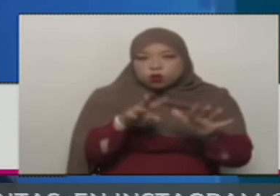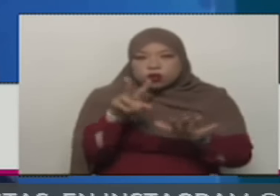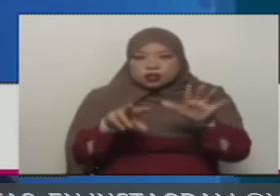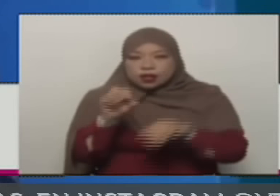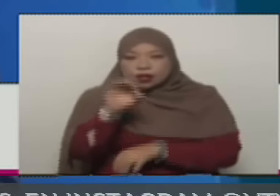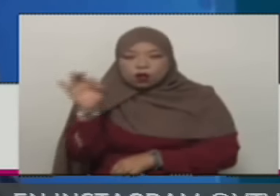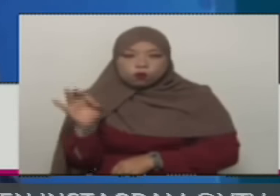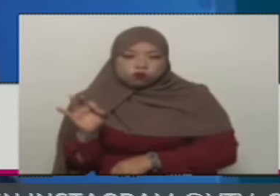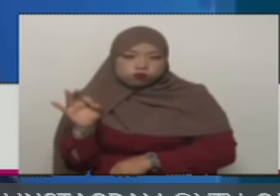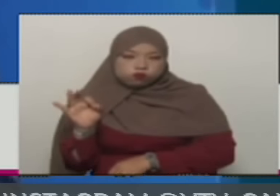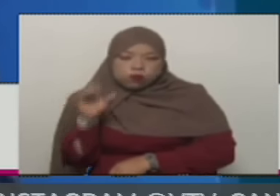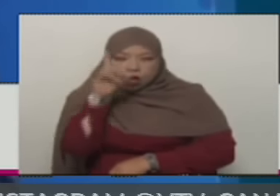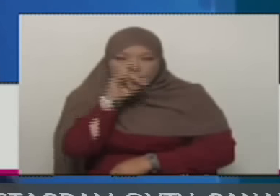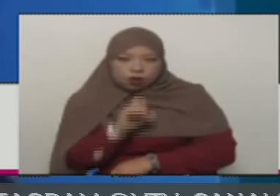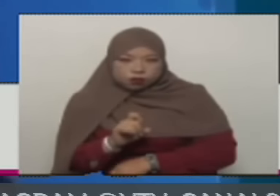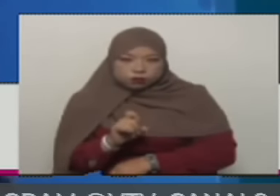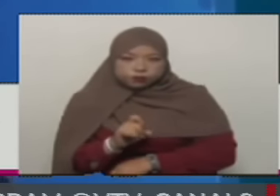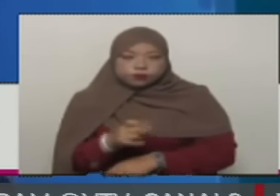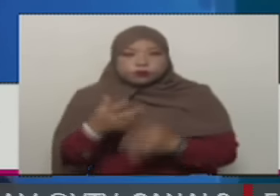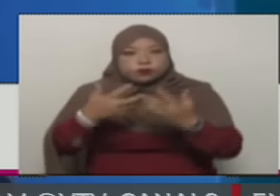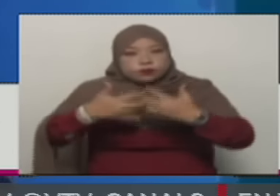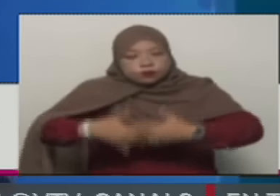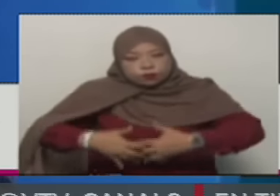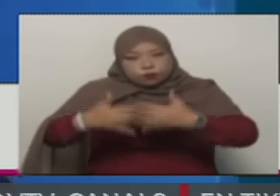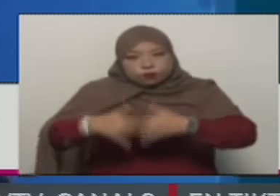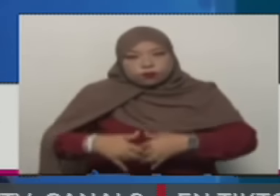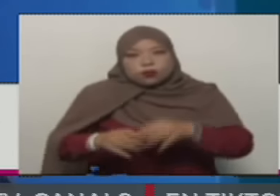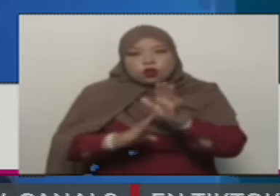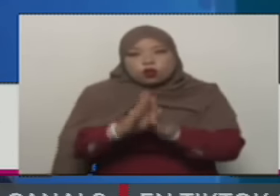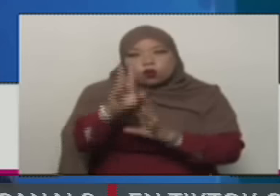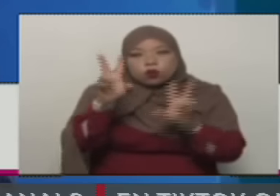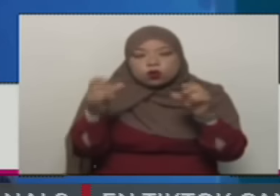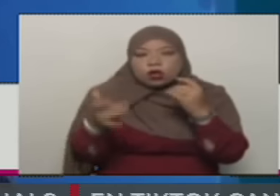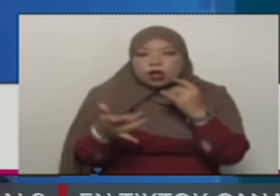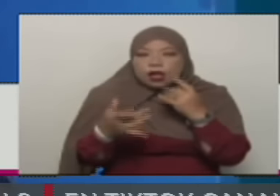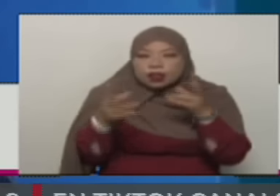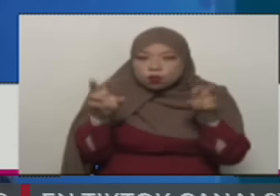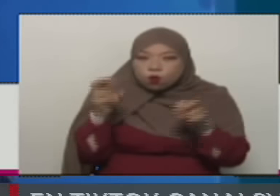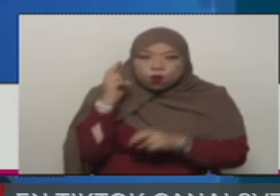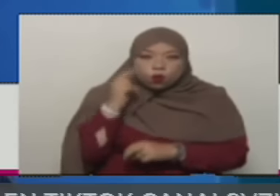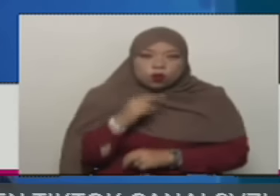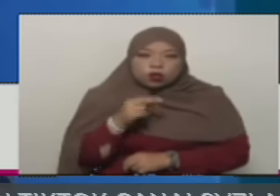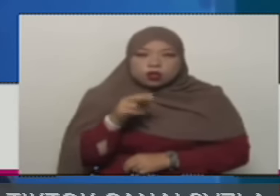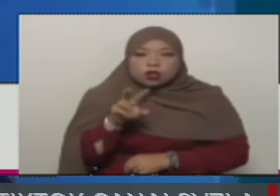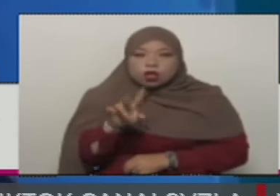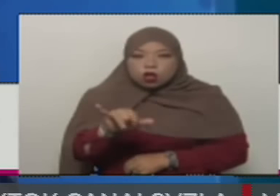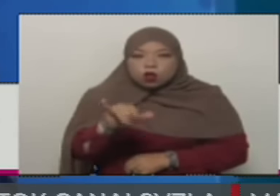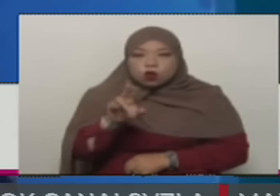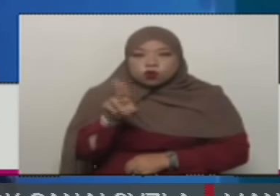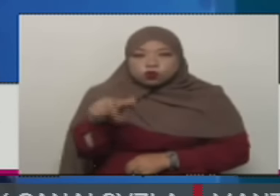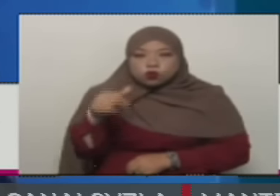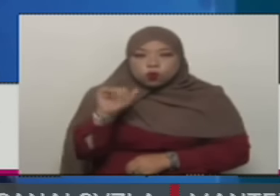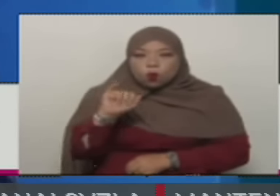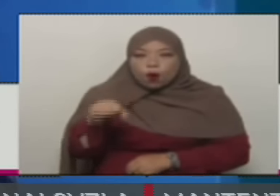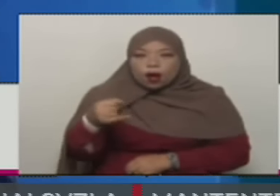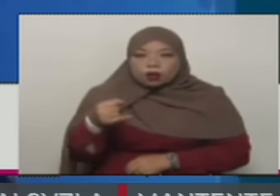ha surgido la superpotencia con una nueva moneda, el yuan. Vamos hacia un